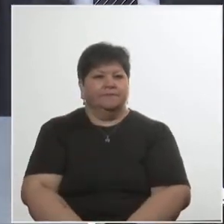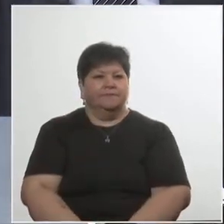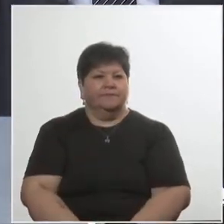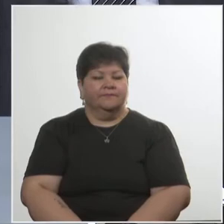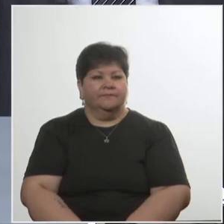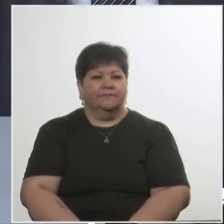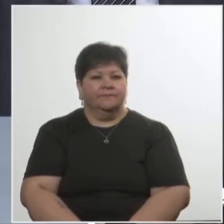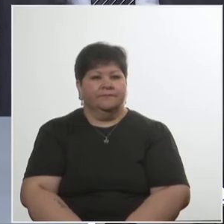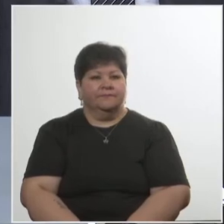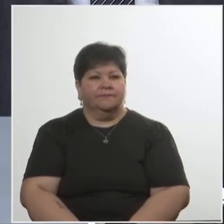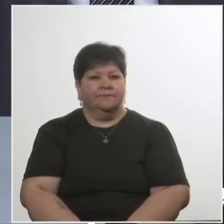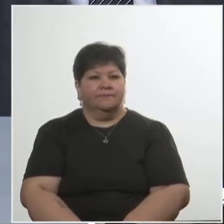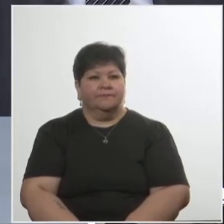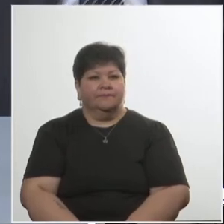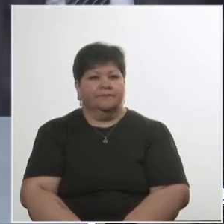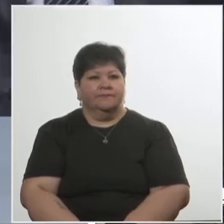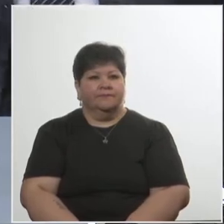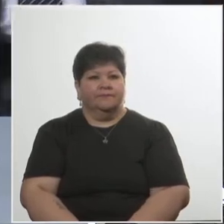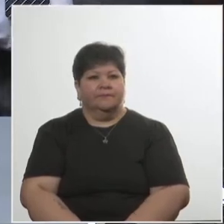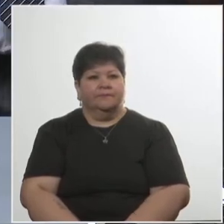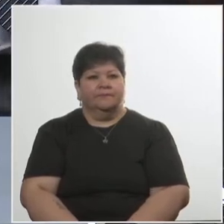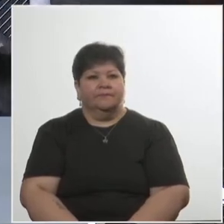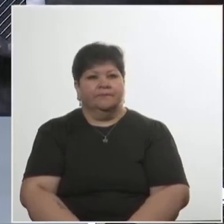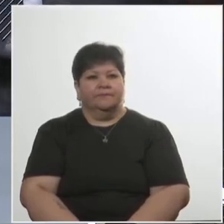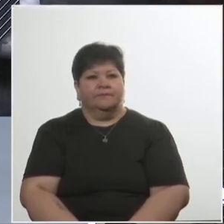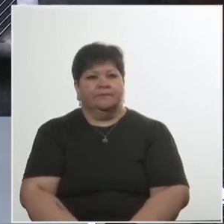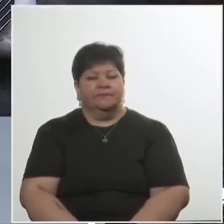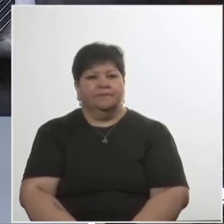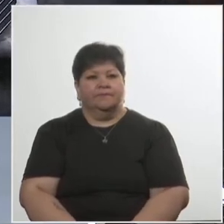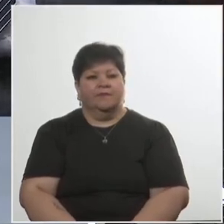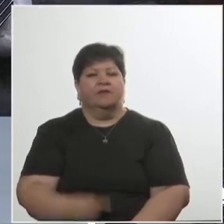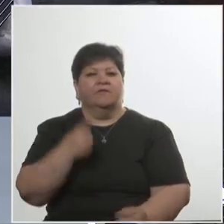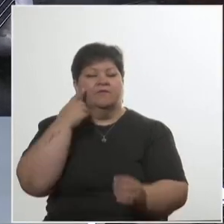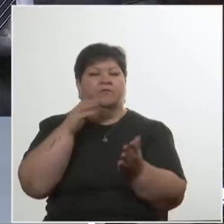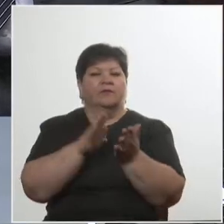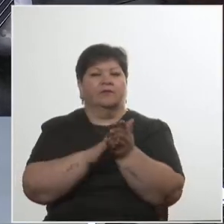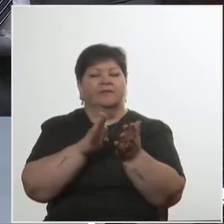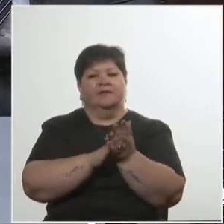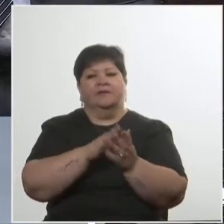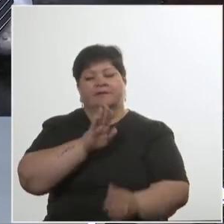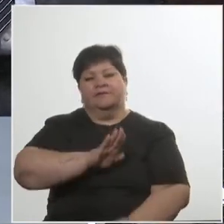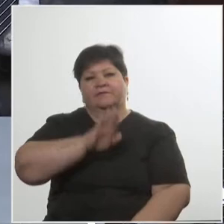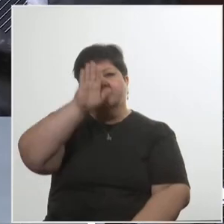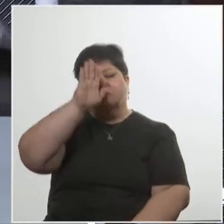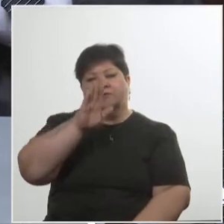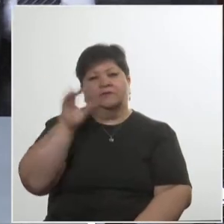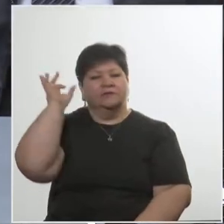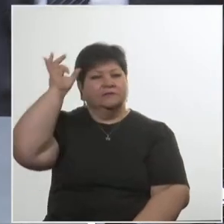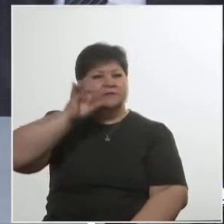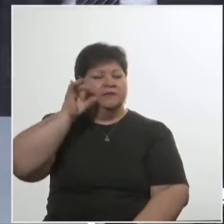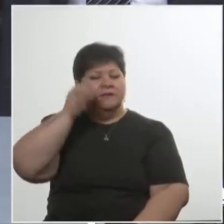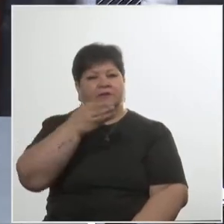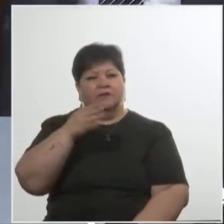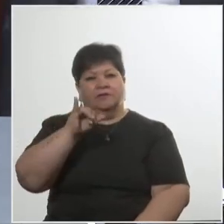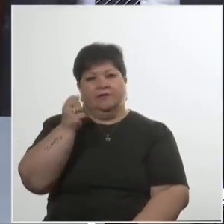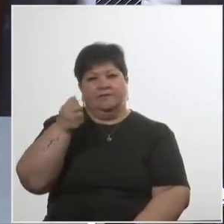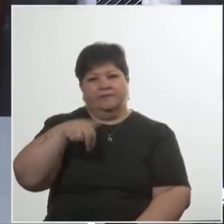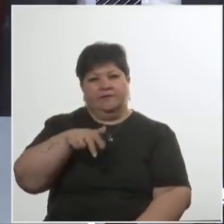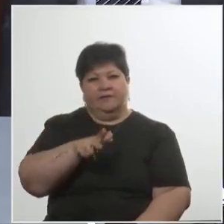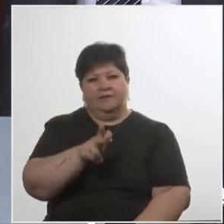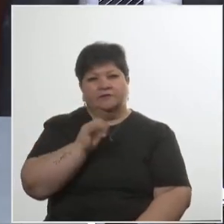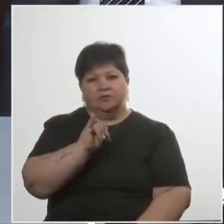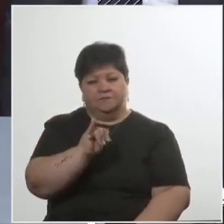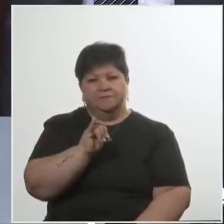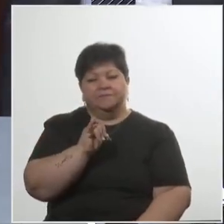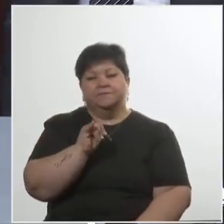vamos a para fundamentar el voto en general la senadora Bianchi gracias señora presidente